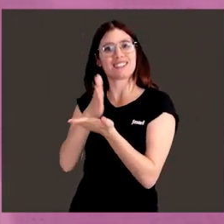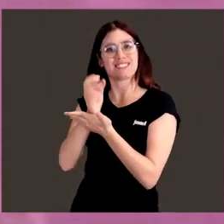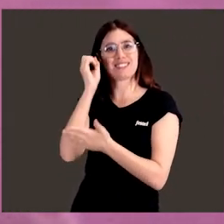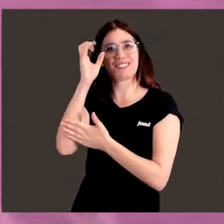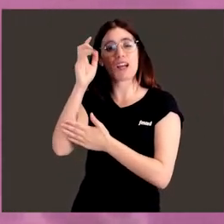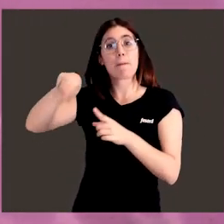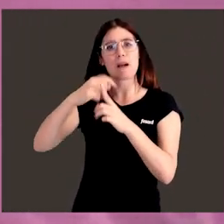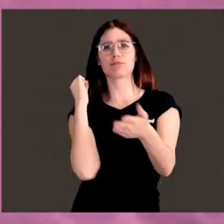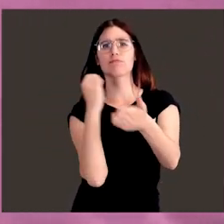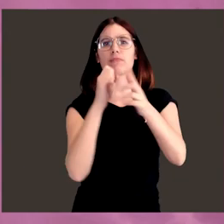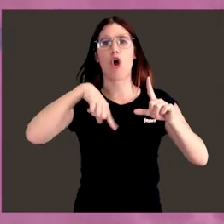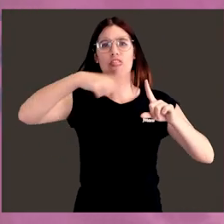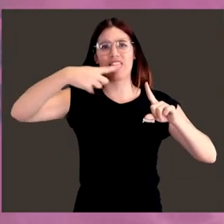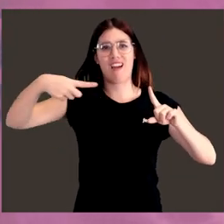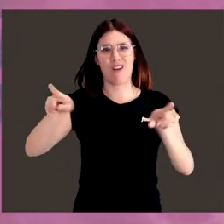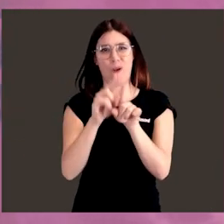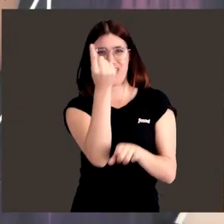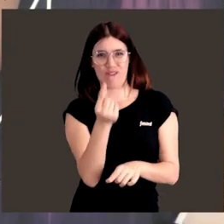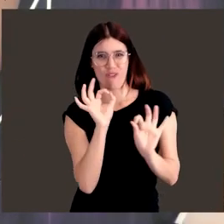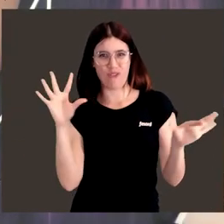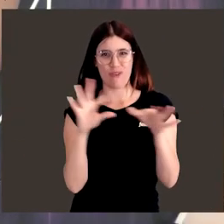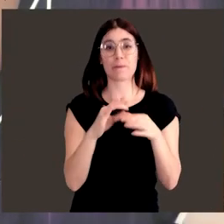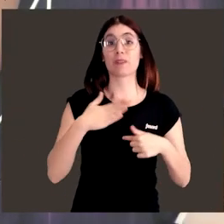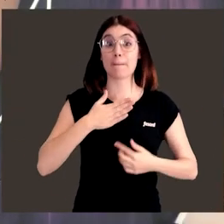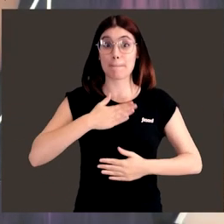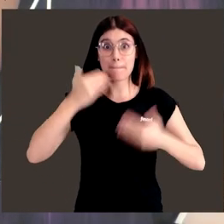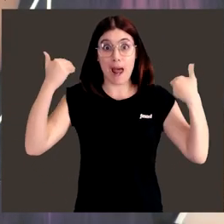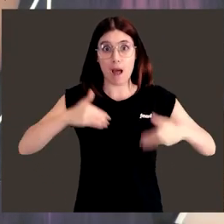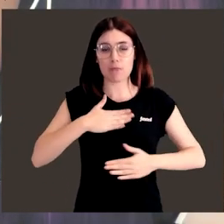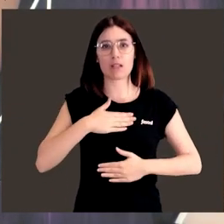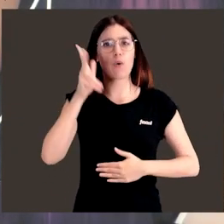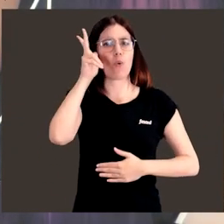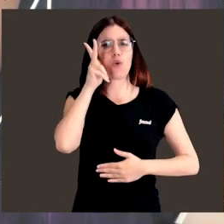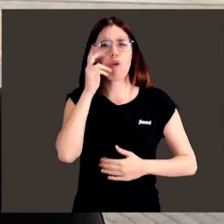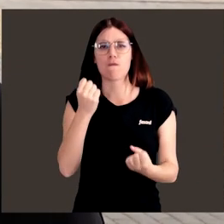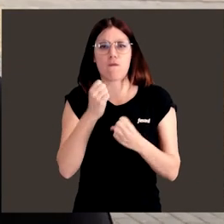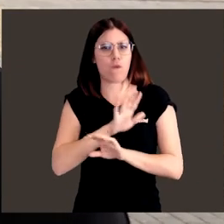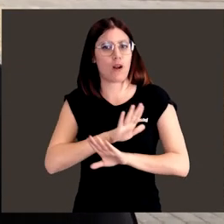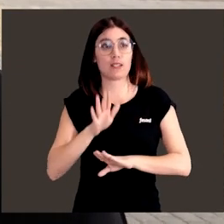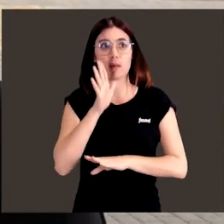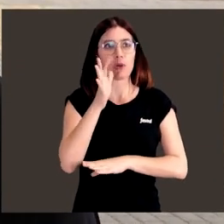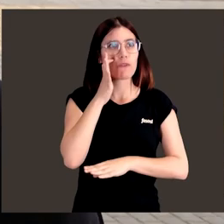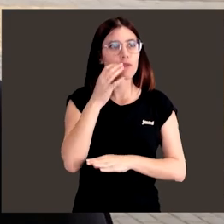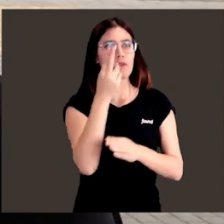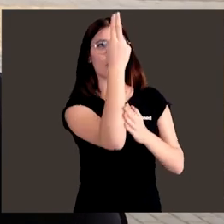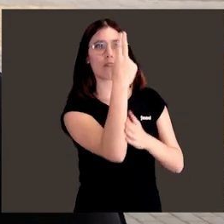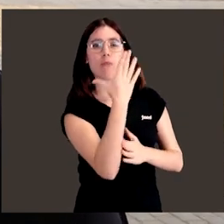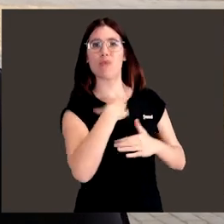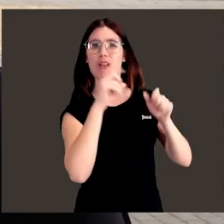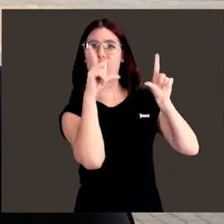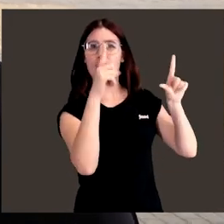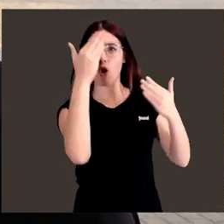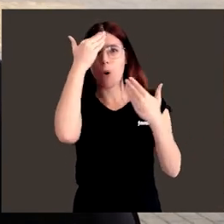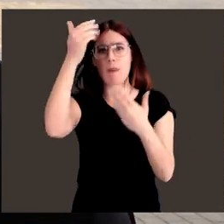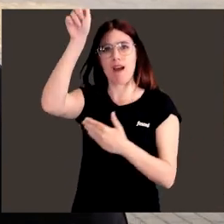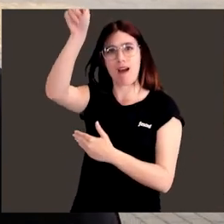el símbolo representativo de las ondas gravitacionales. Para mí es un gran honor poder estar haciendo este